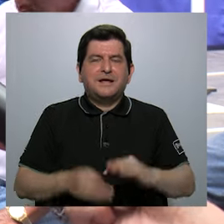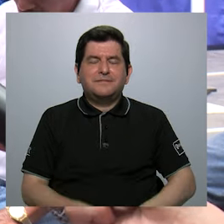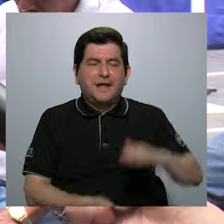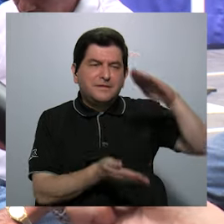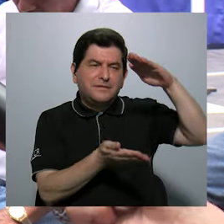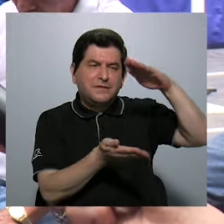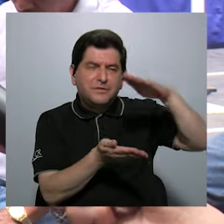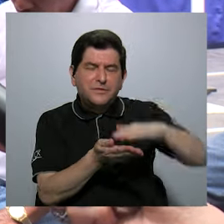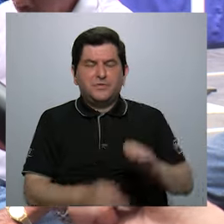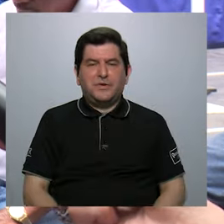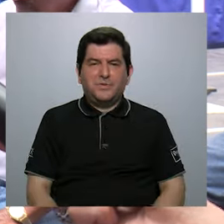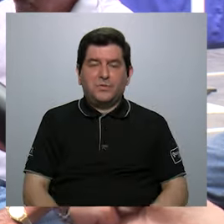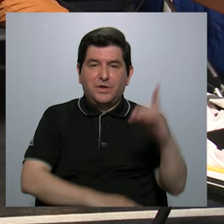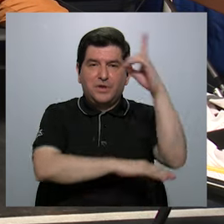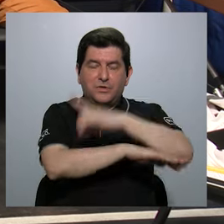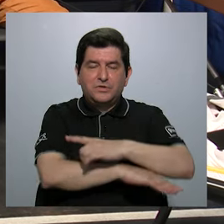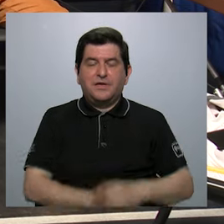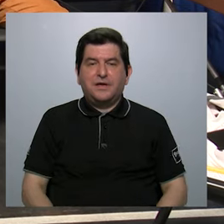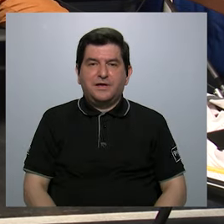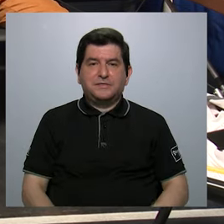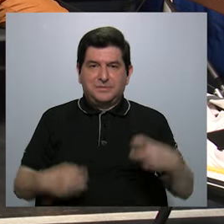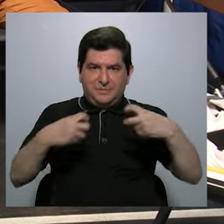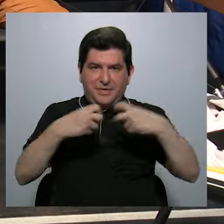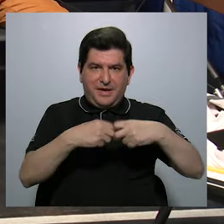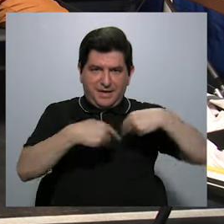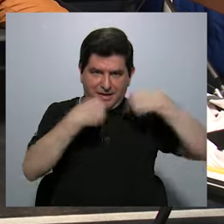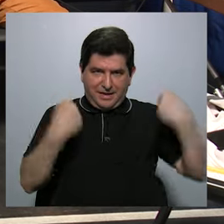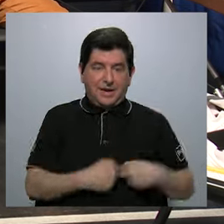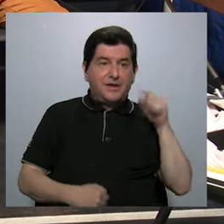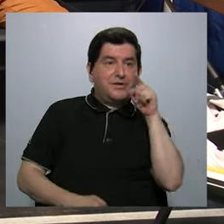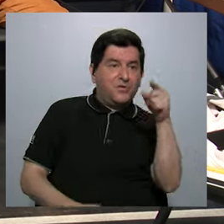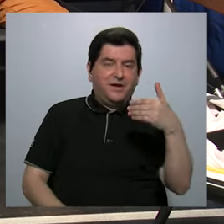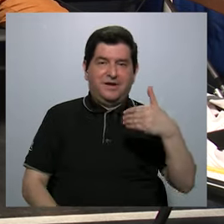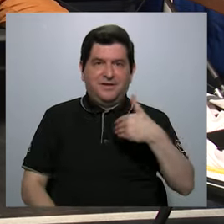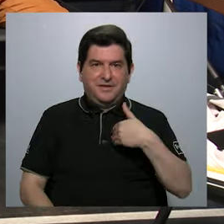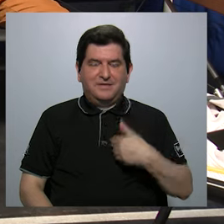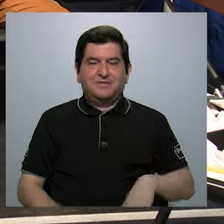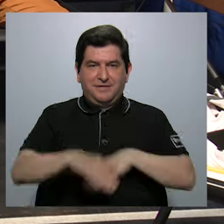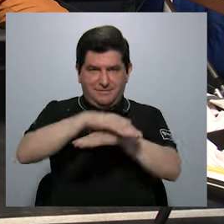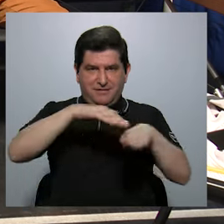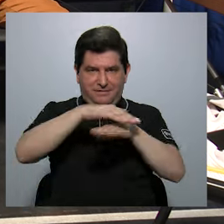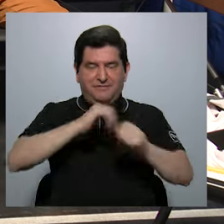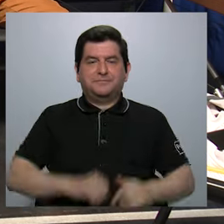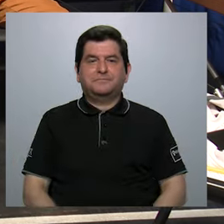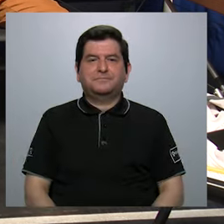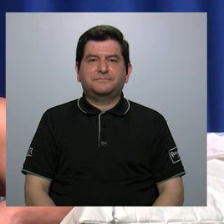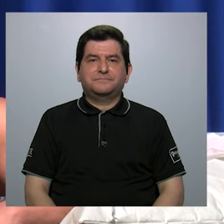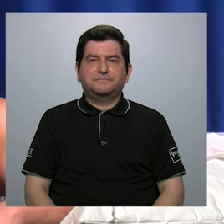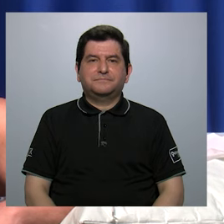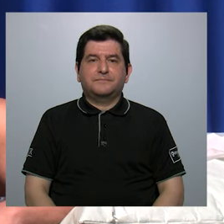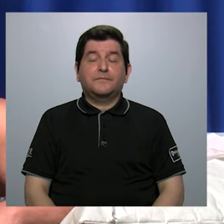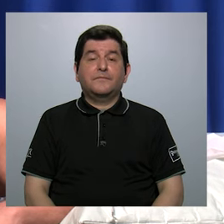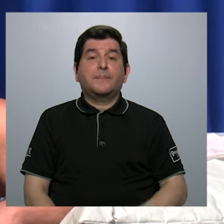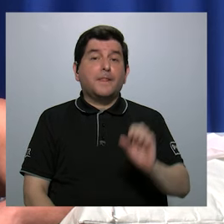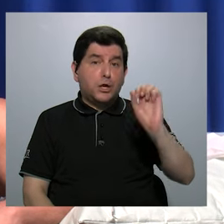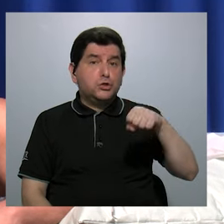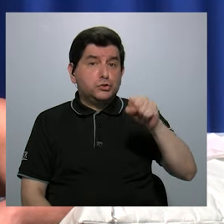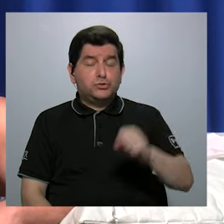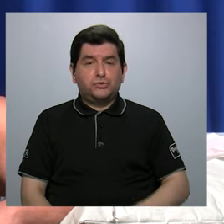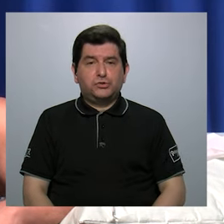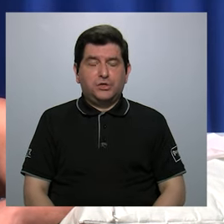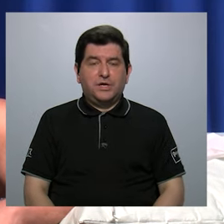días de electrocardiogramas que nosotros tenemos allá en la sede. Sí, se nos van a dar